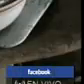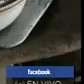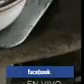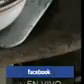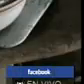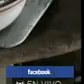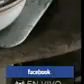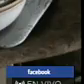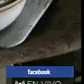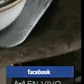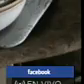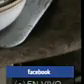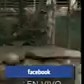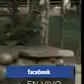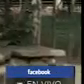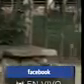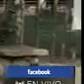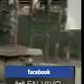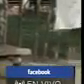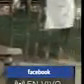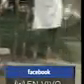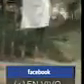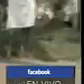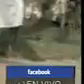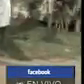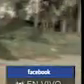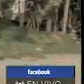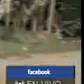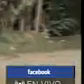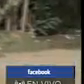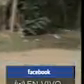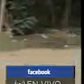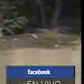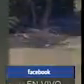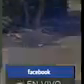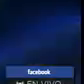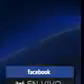donde los víveres ya están escaseando en varios hogares.